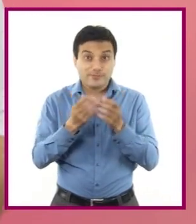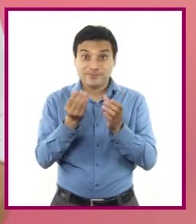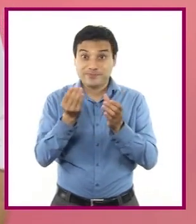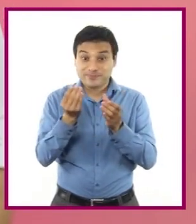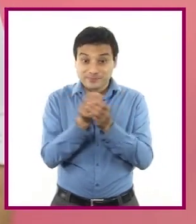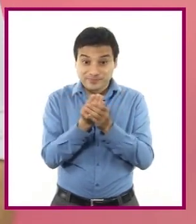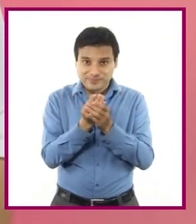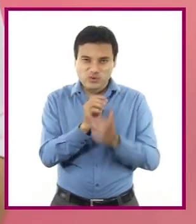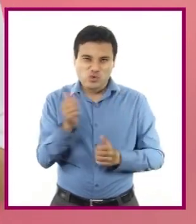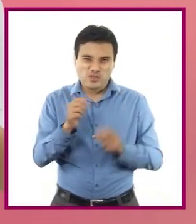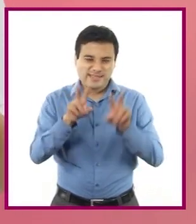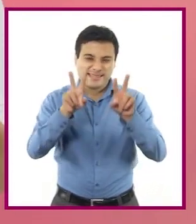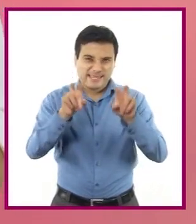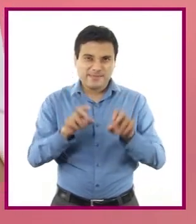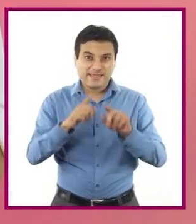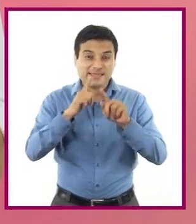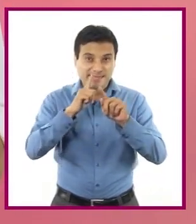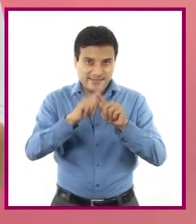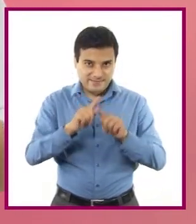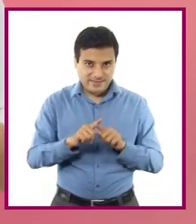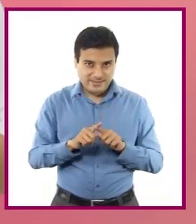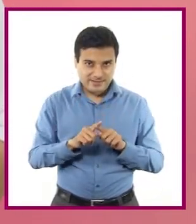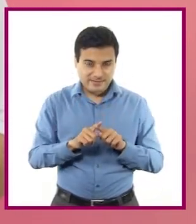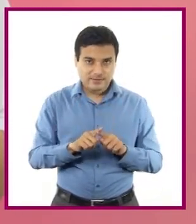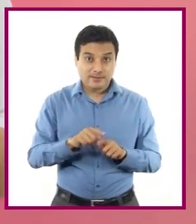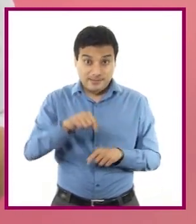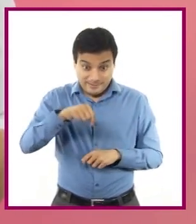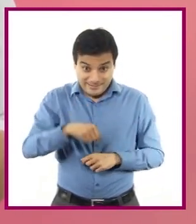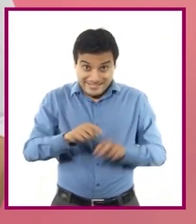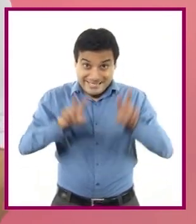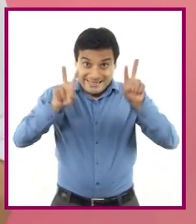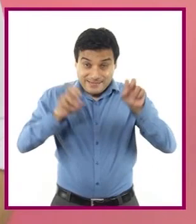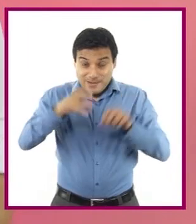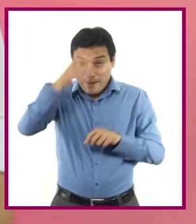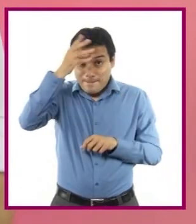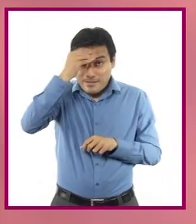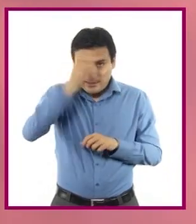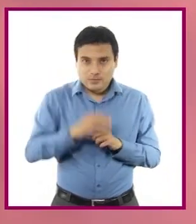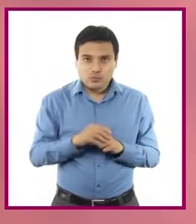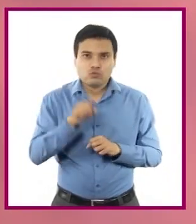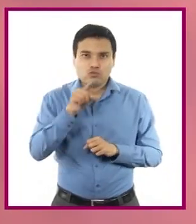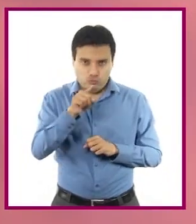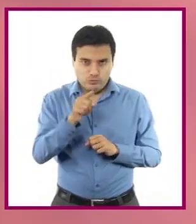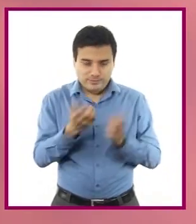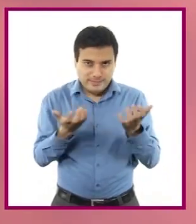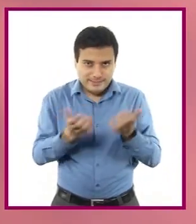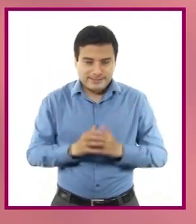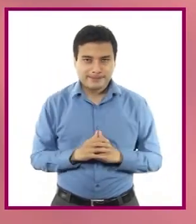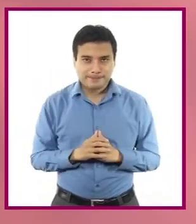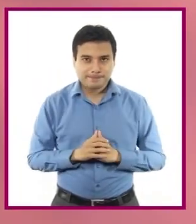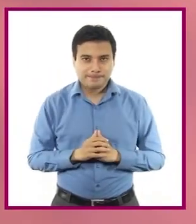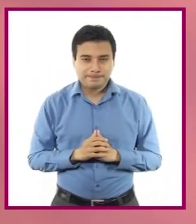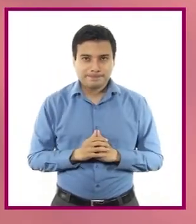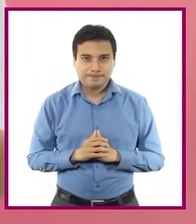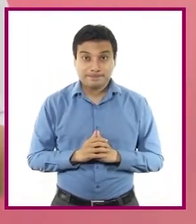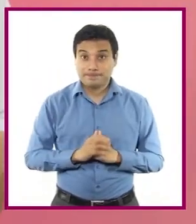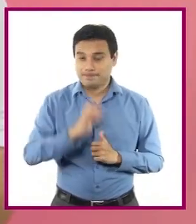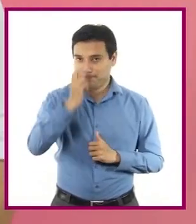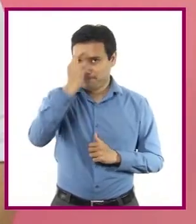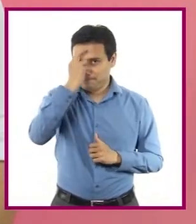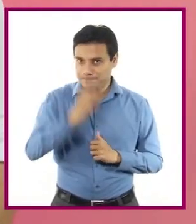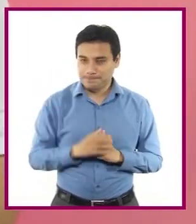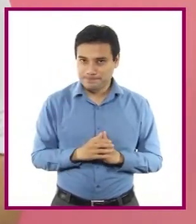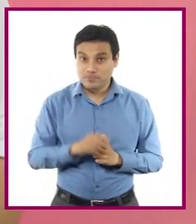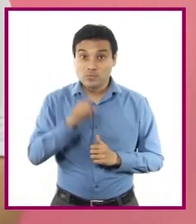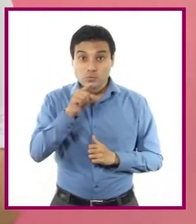sobre otros temas, tengan la oportunidad de poner en práctica los aprendizajes que revisamos. Recuerden que complementar